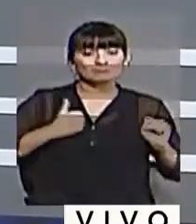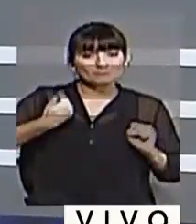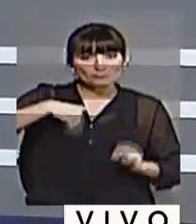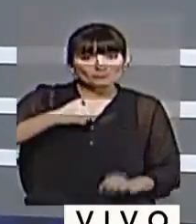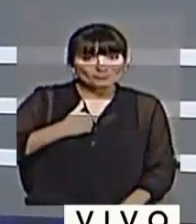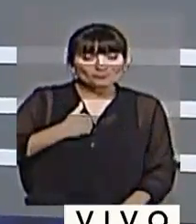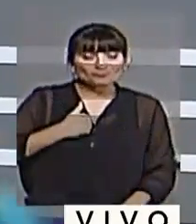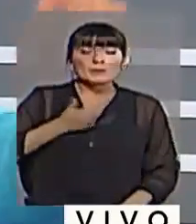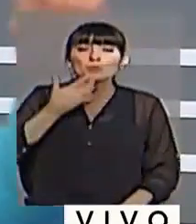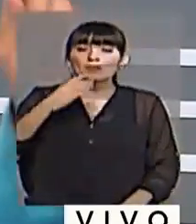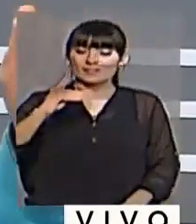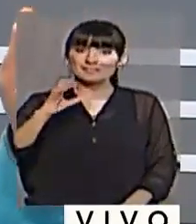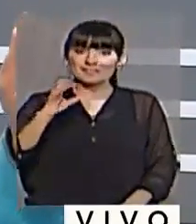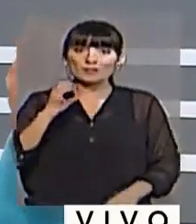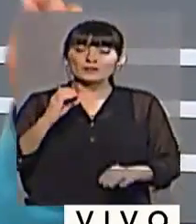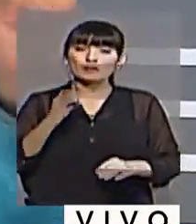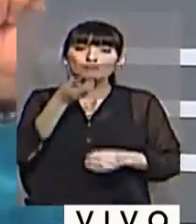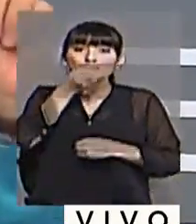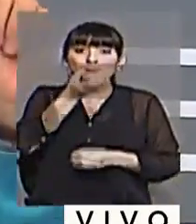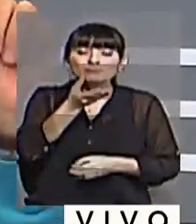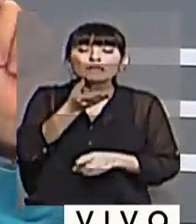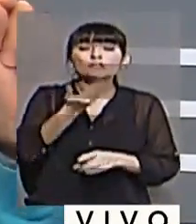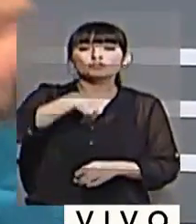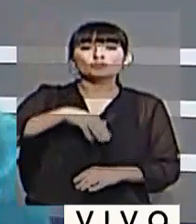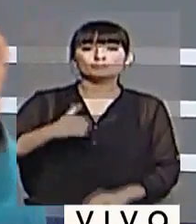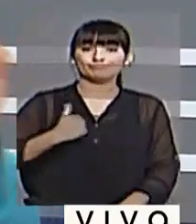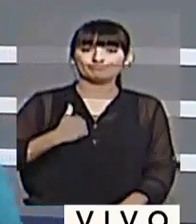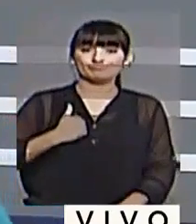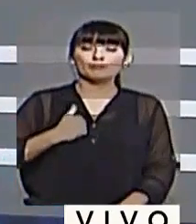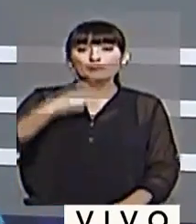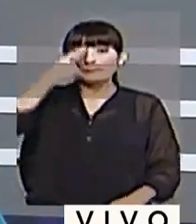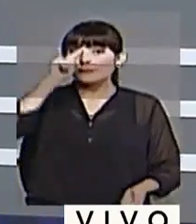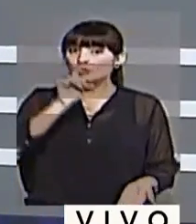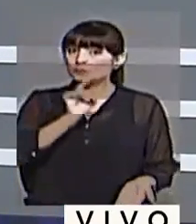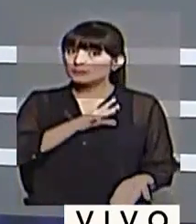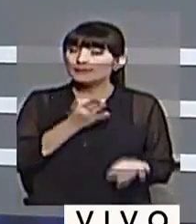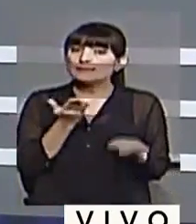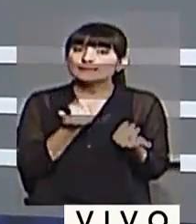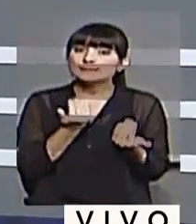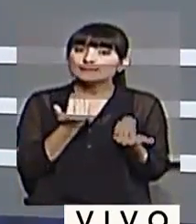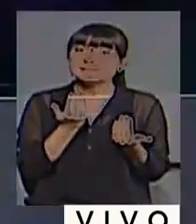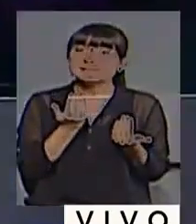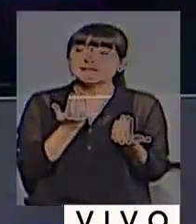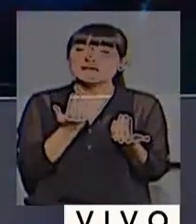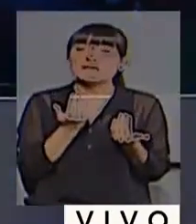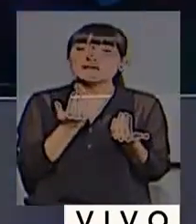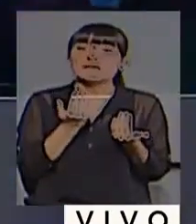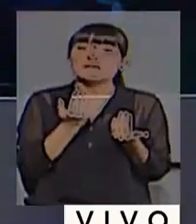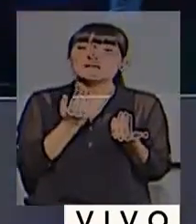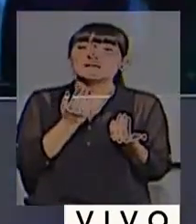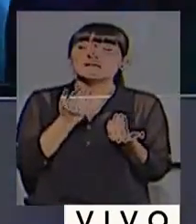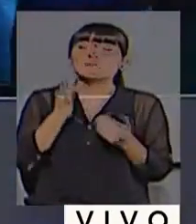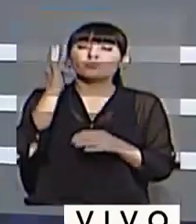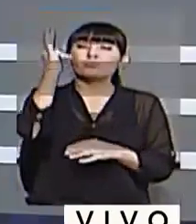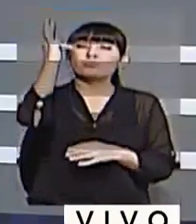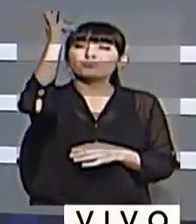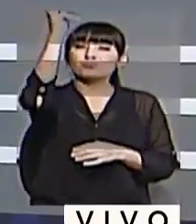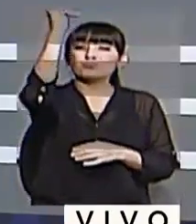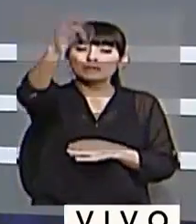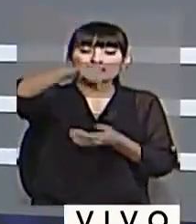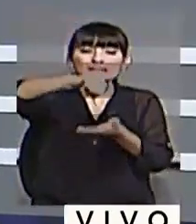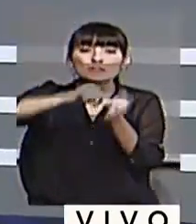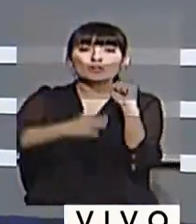los demócratas cristianos cumplimos nuestra palabra. Pero Chile necesita una proyección de la centroizquierda